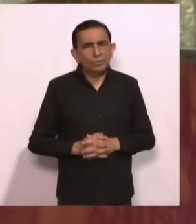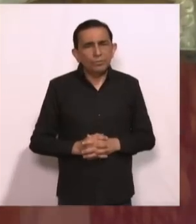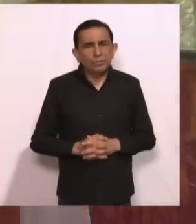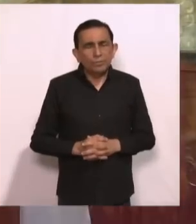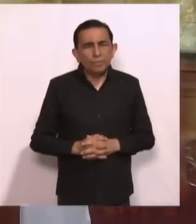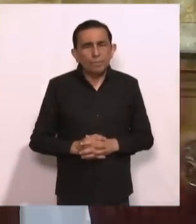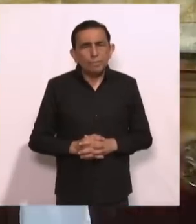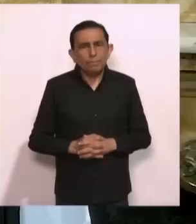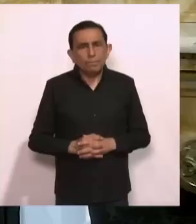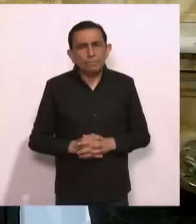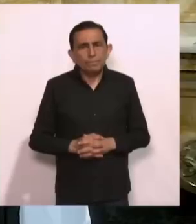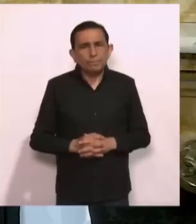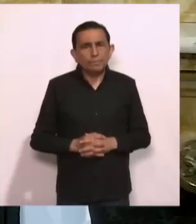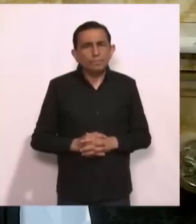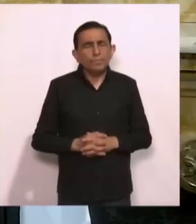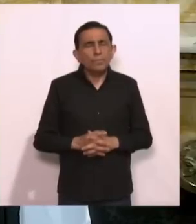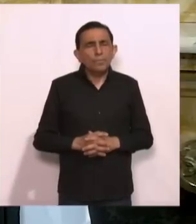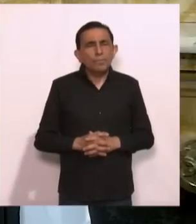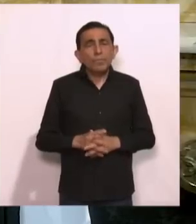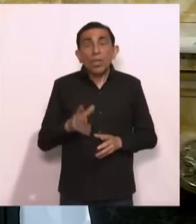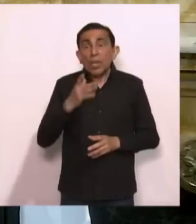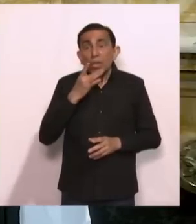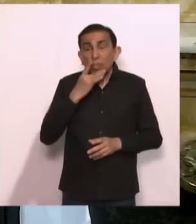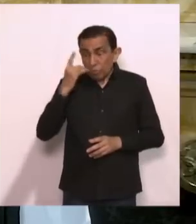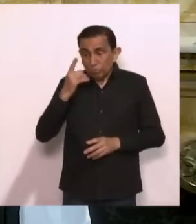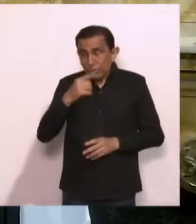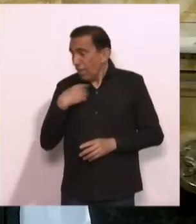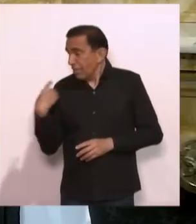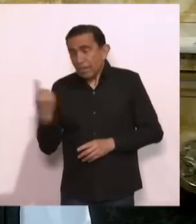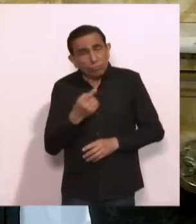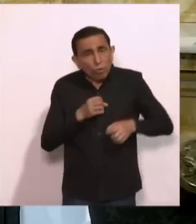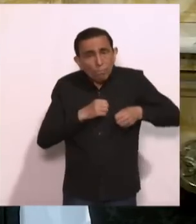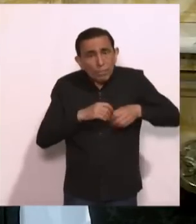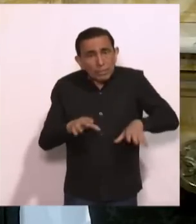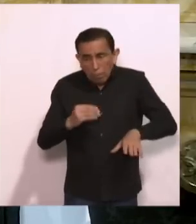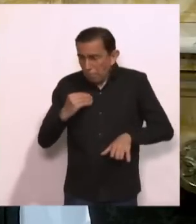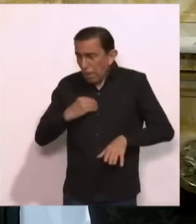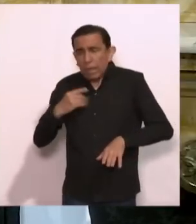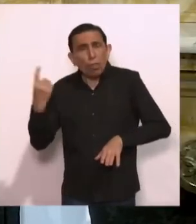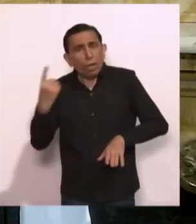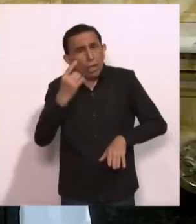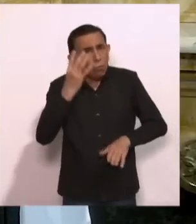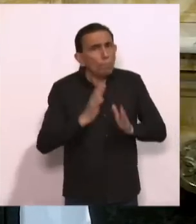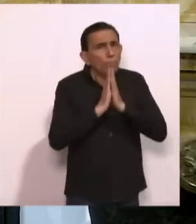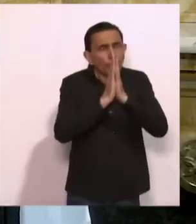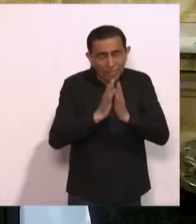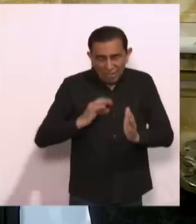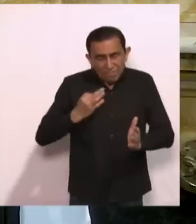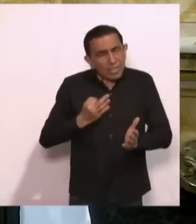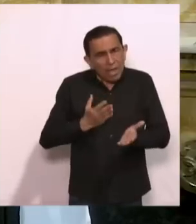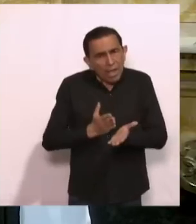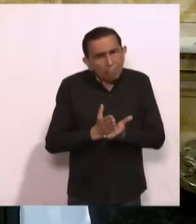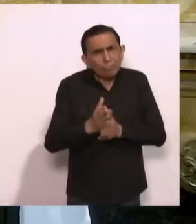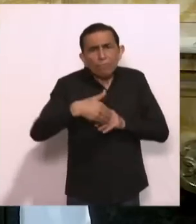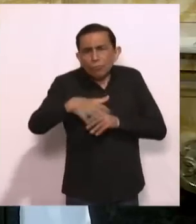nosotros. Y Dios tenga misericordia de nosotros, perdone nuestros pecados y nos lleve a la vida